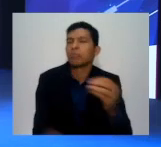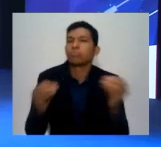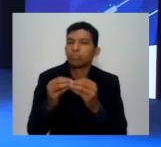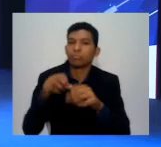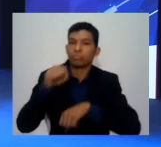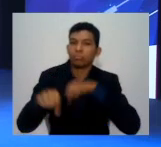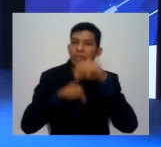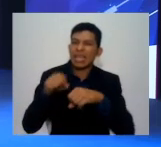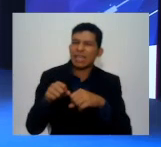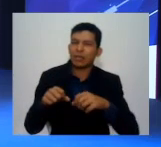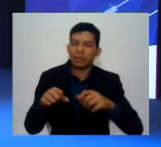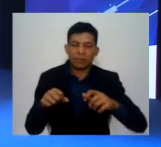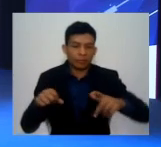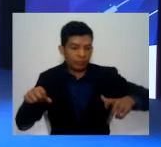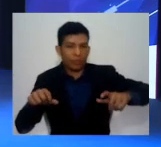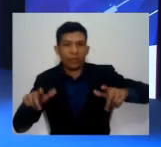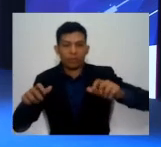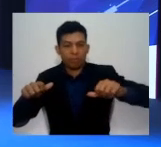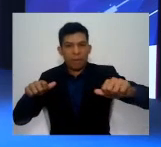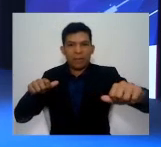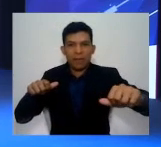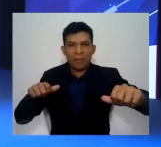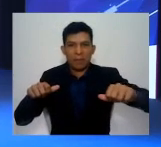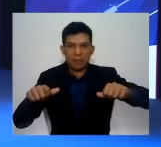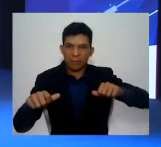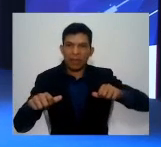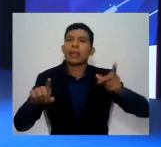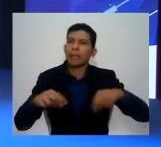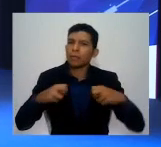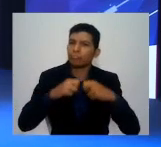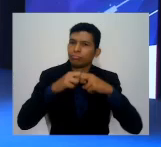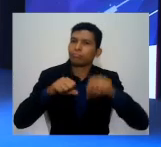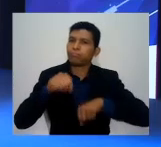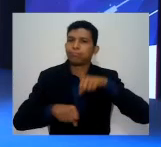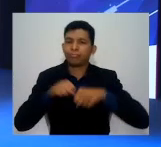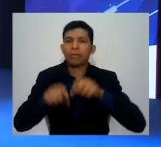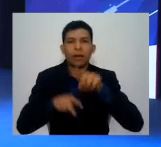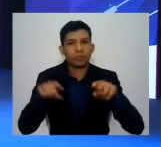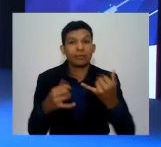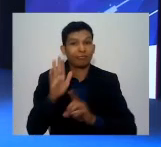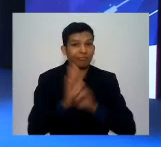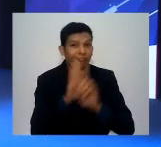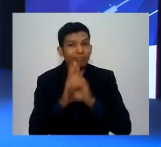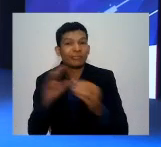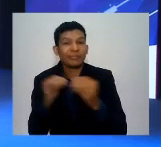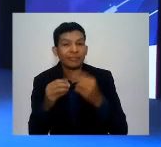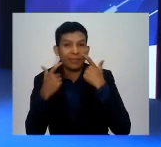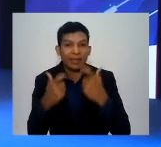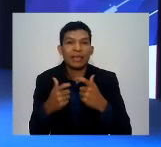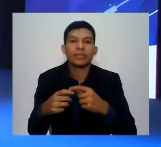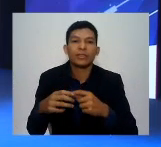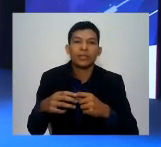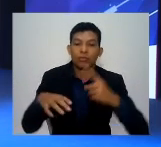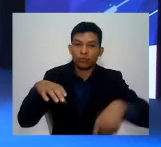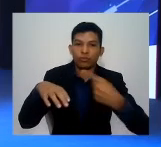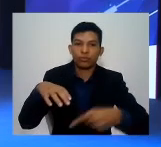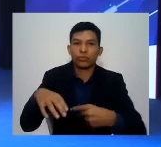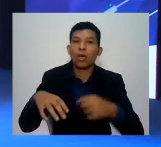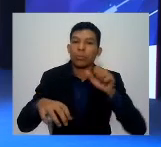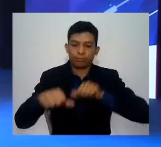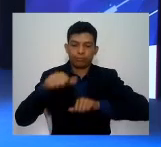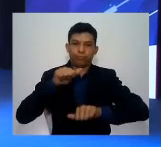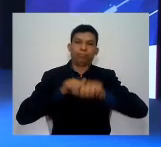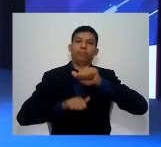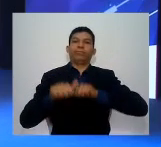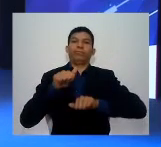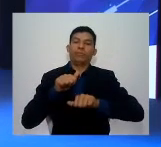ya no estamos en La Paz, sino que estamos en el Metropolitano de Barranquilla y nos podemos jugar un partido como si nos hubiéramos tomado